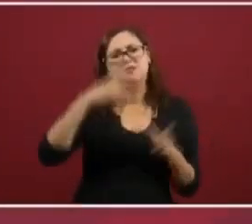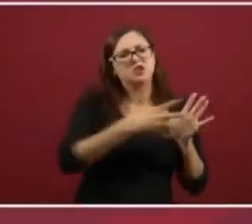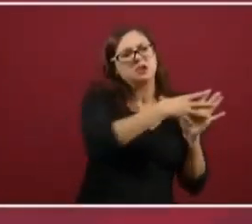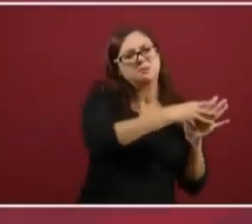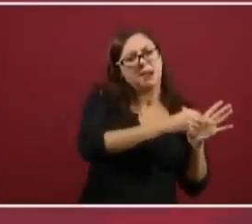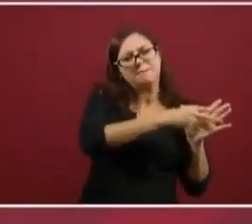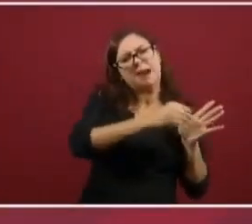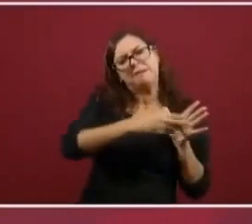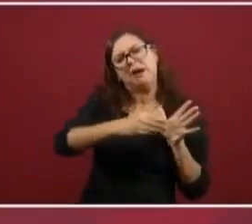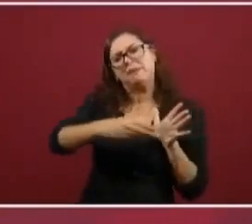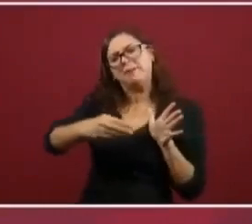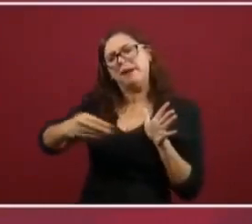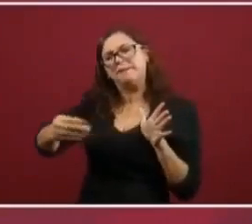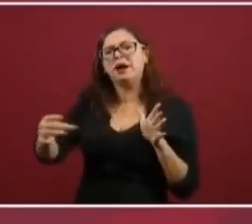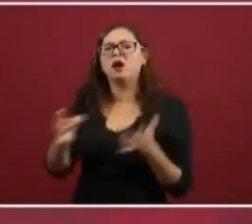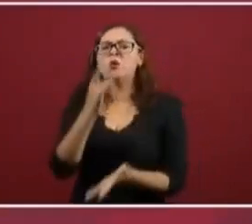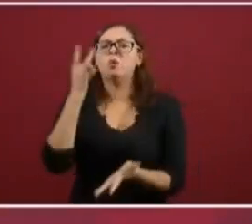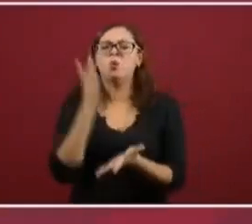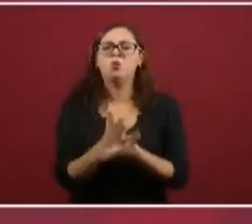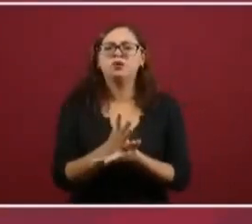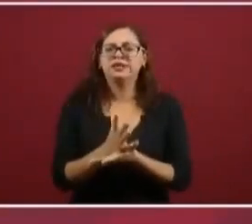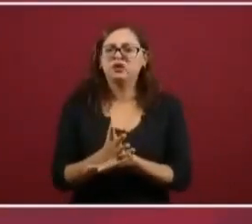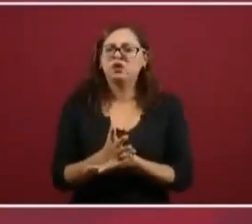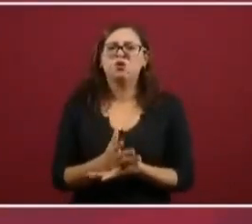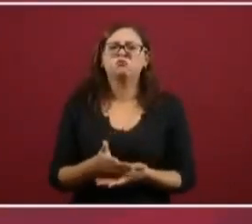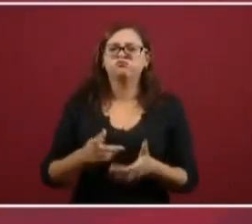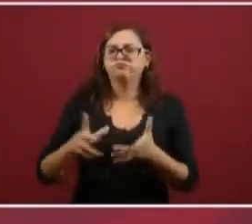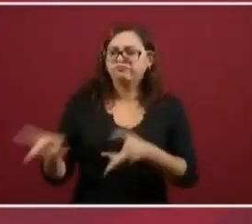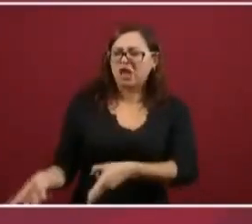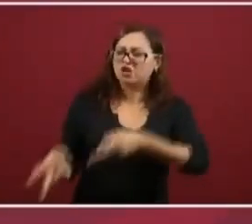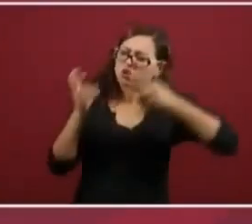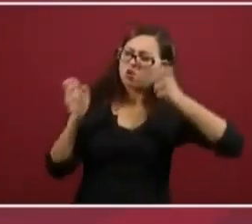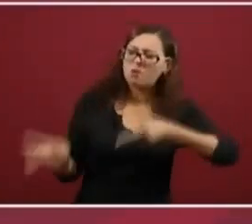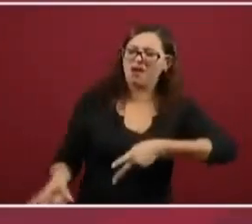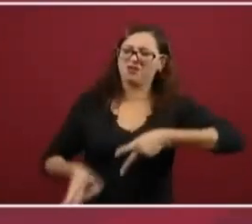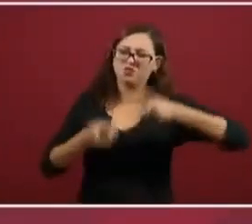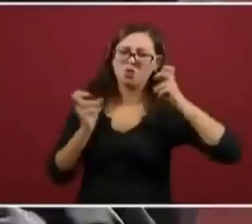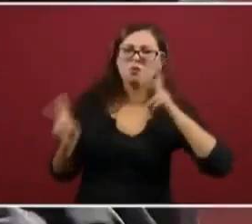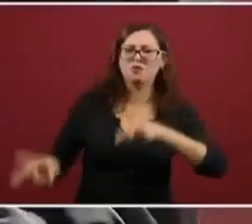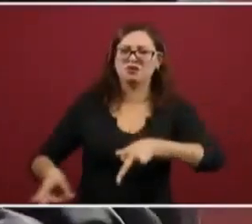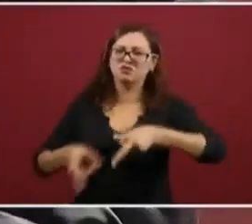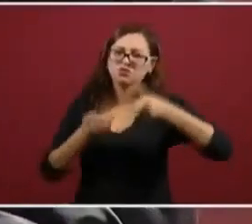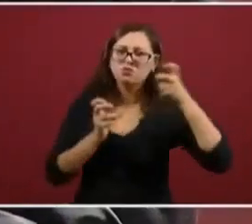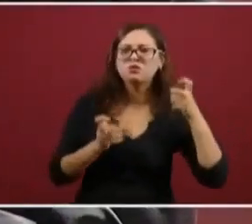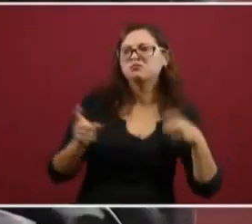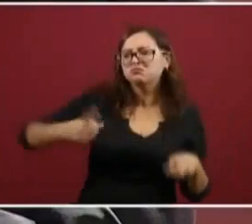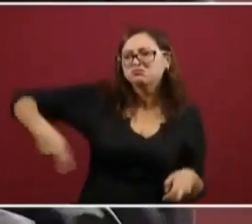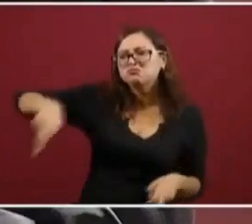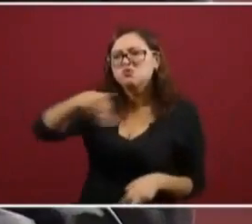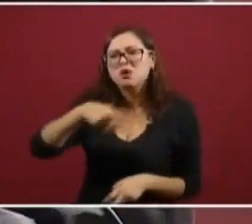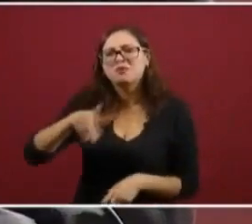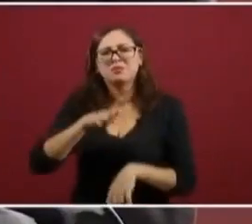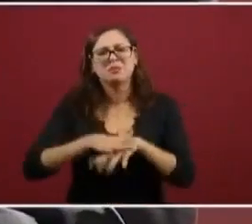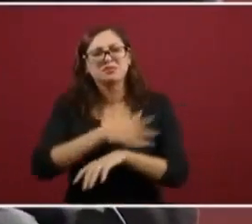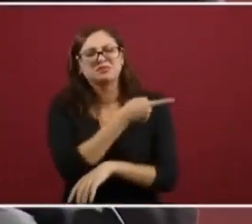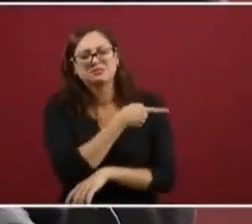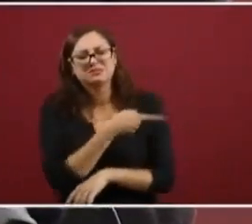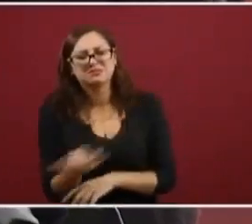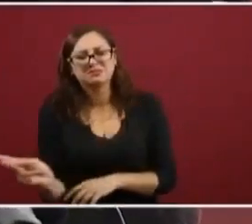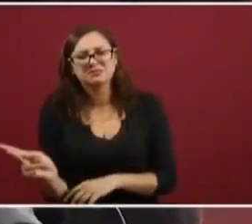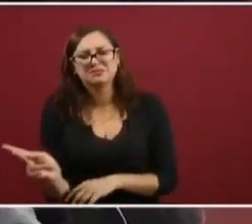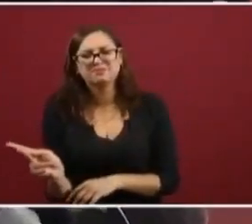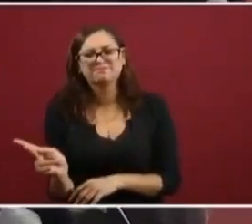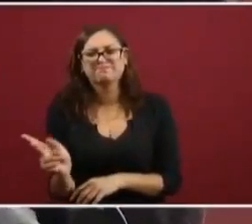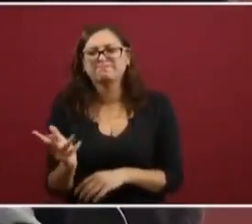que se dedicaron a saquear al país y empobrecer al pueblo y